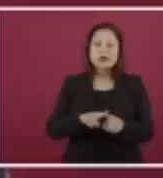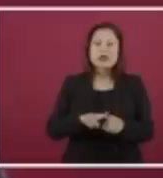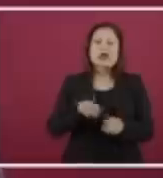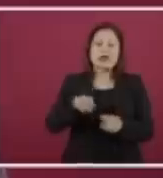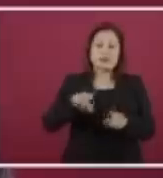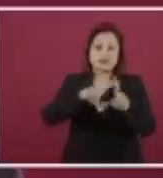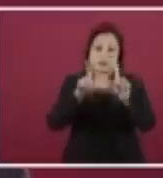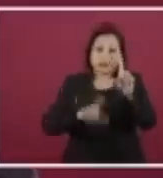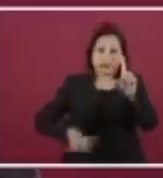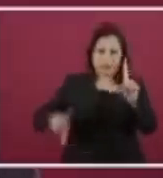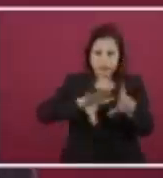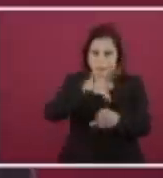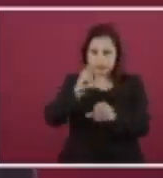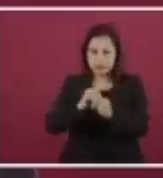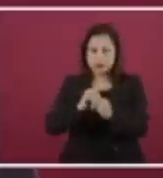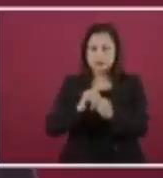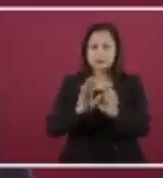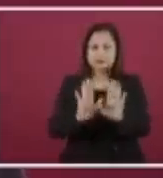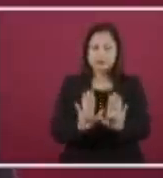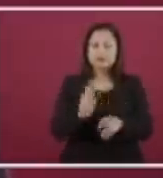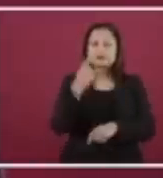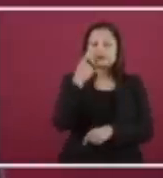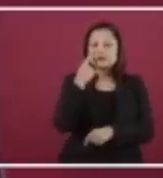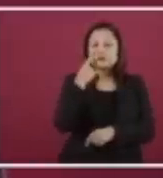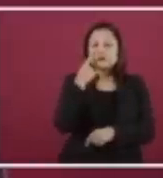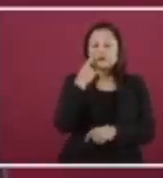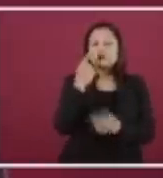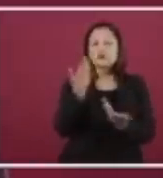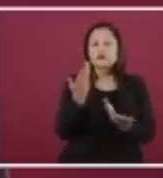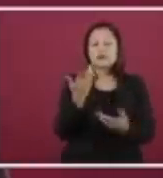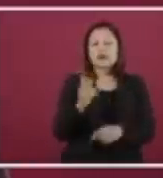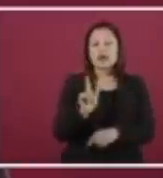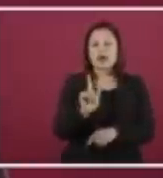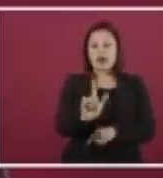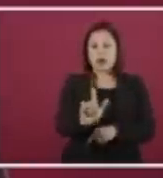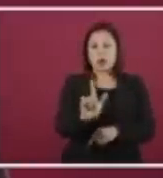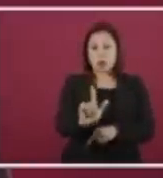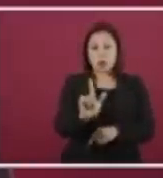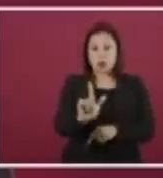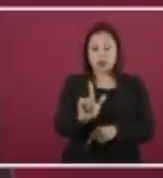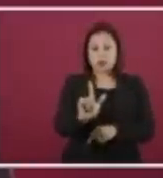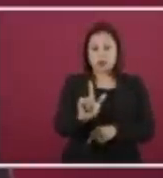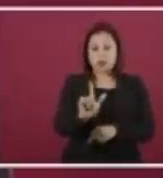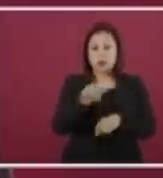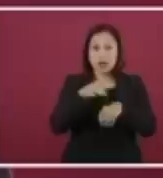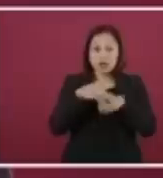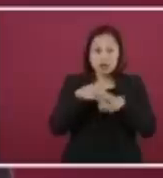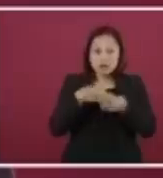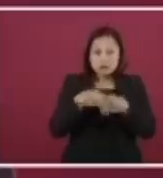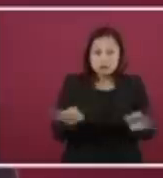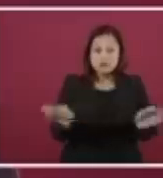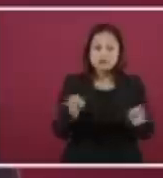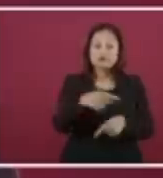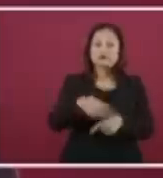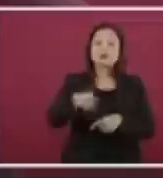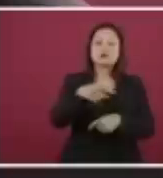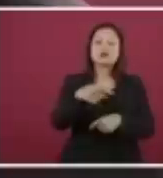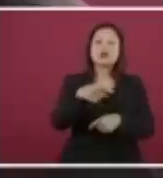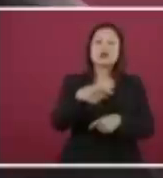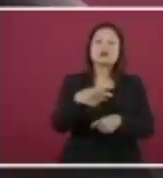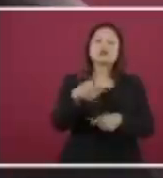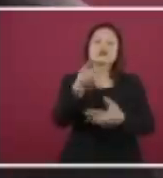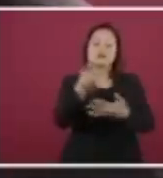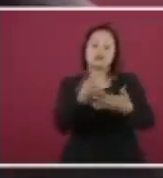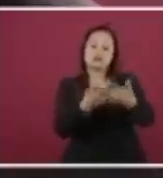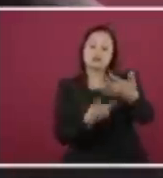que tenemos el compromiso de dar a conocer quién es quién en los precios